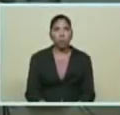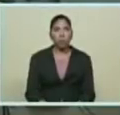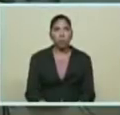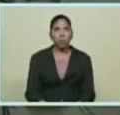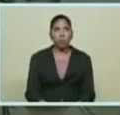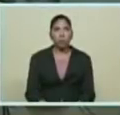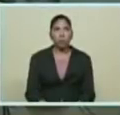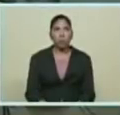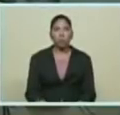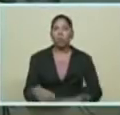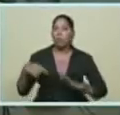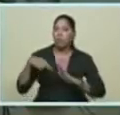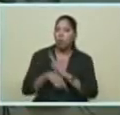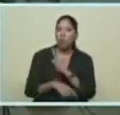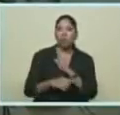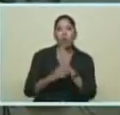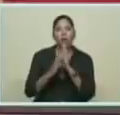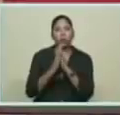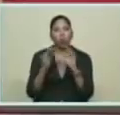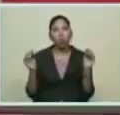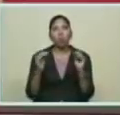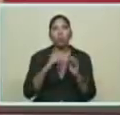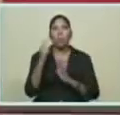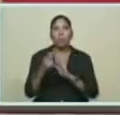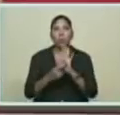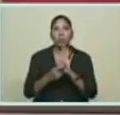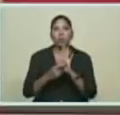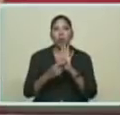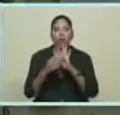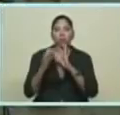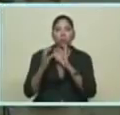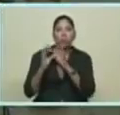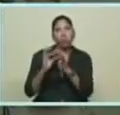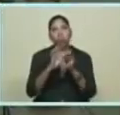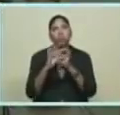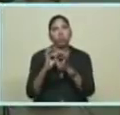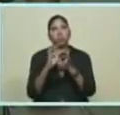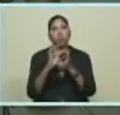total, profunda y absoluta, la unión, la fusión